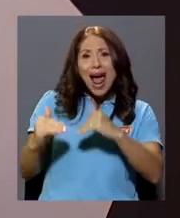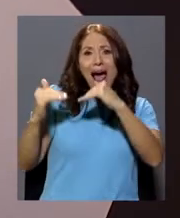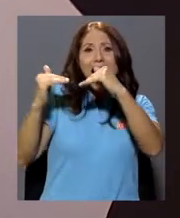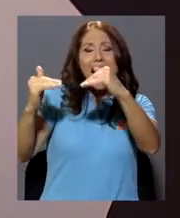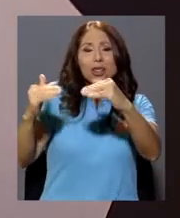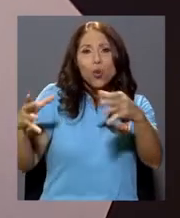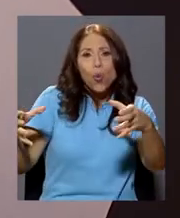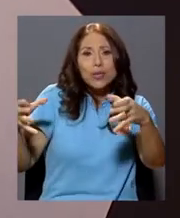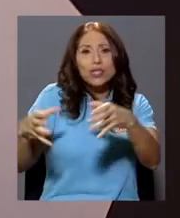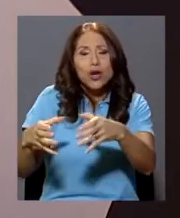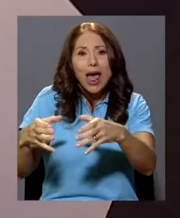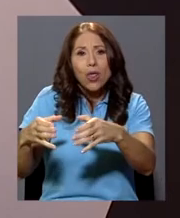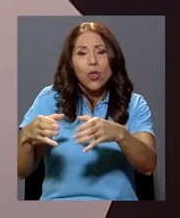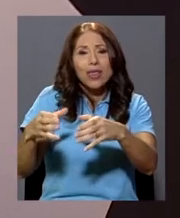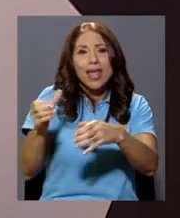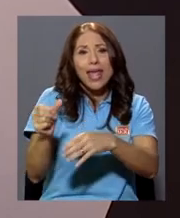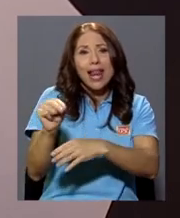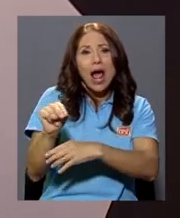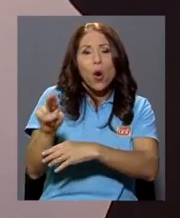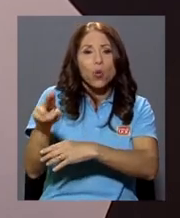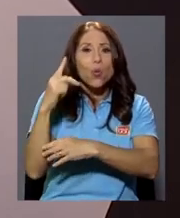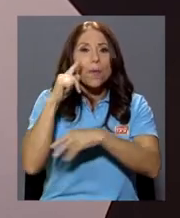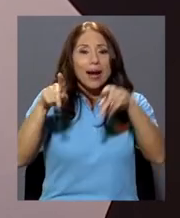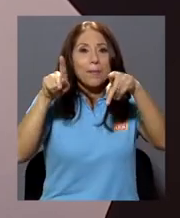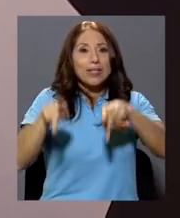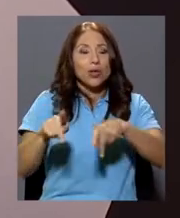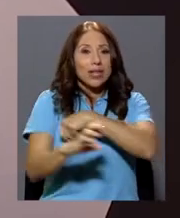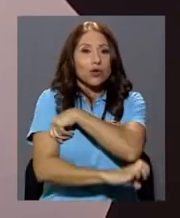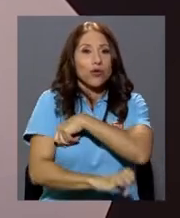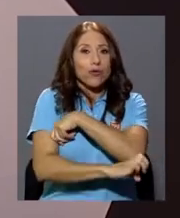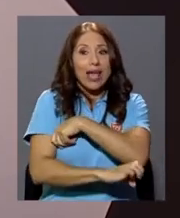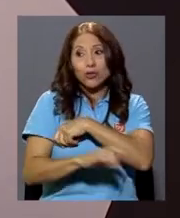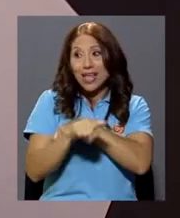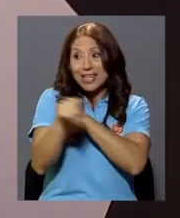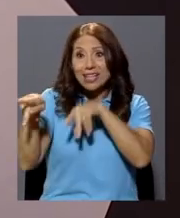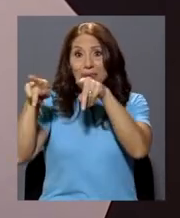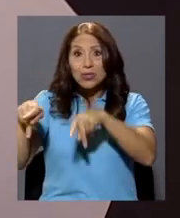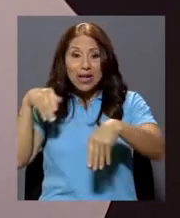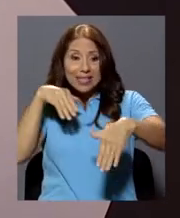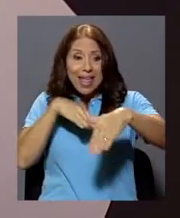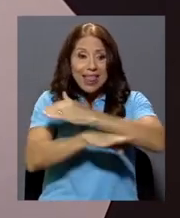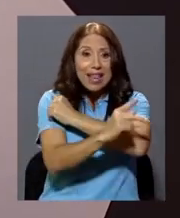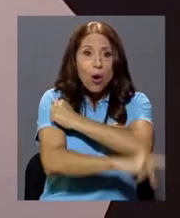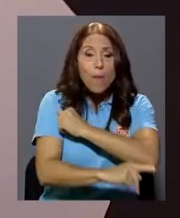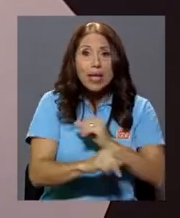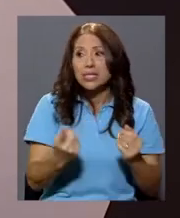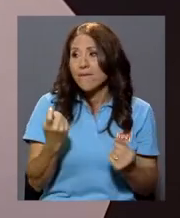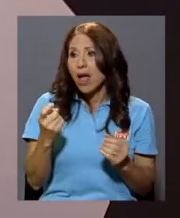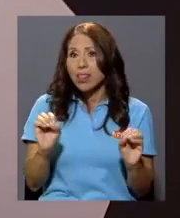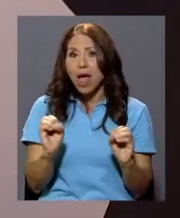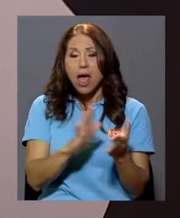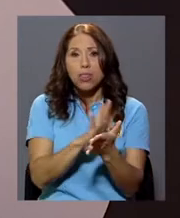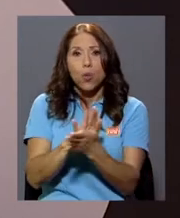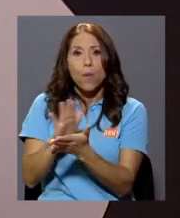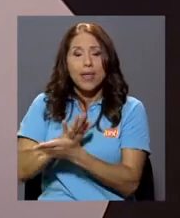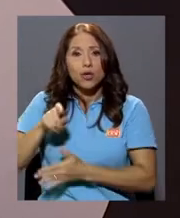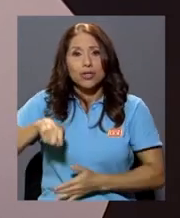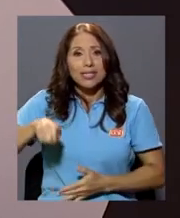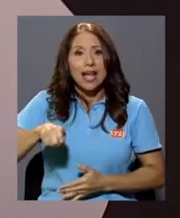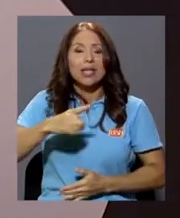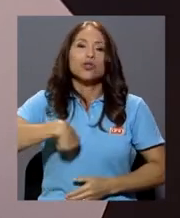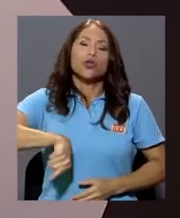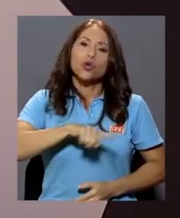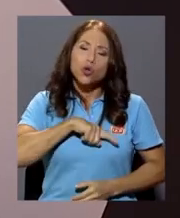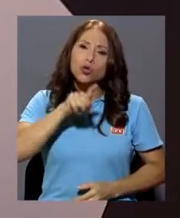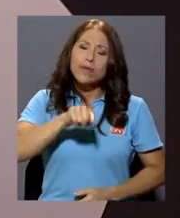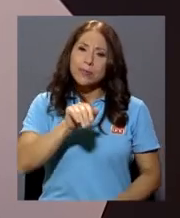los Refugiados cuando de repente se llega a un país sin los documentos necesarios y tenemos que apelar a esa necesidad de